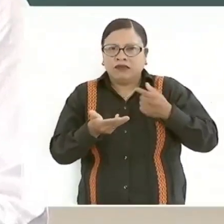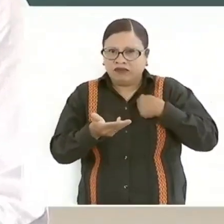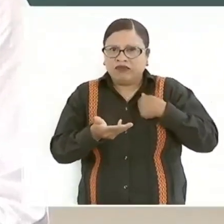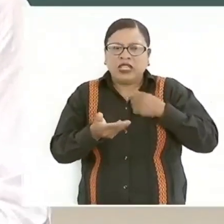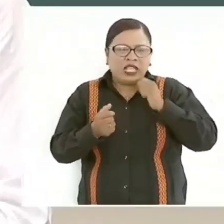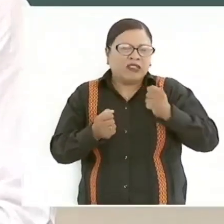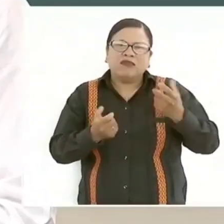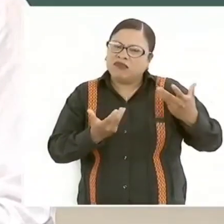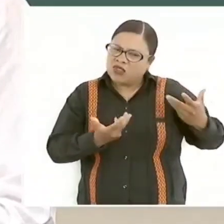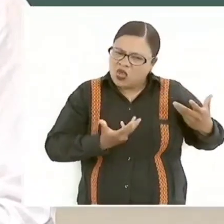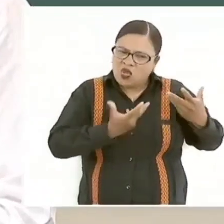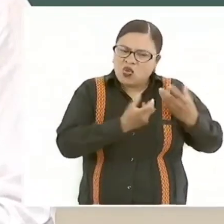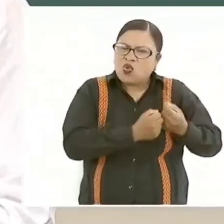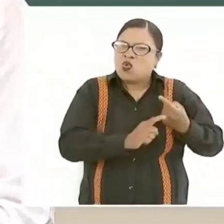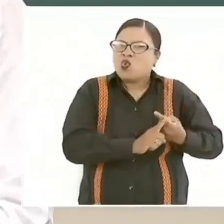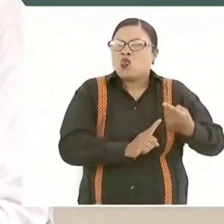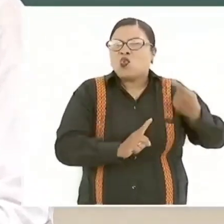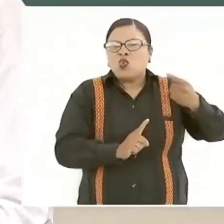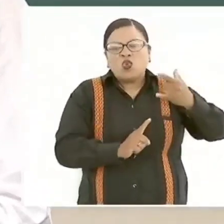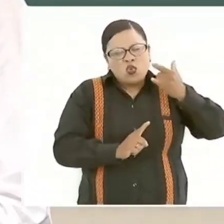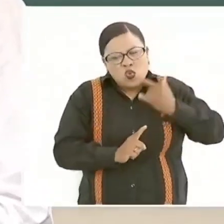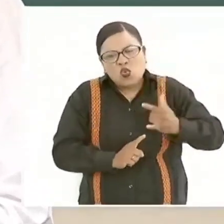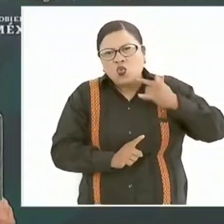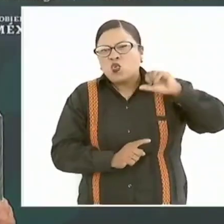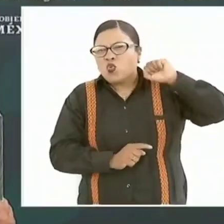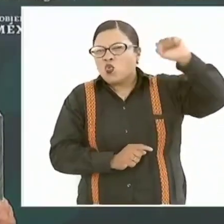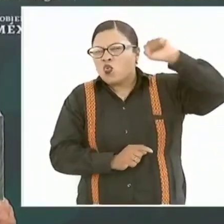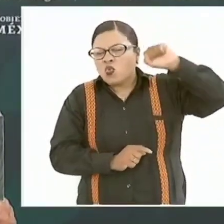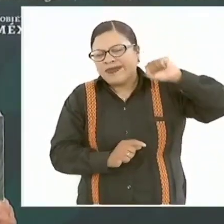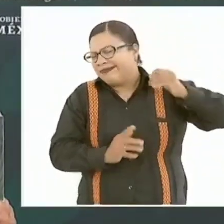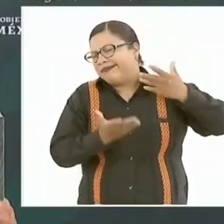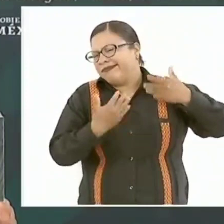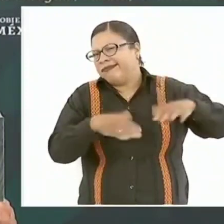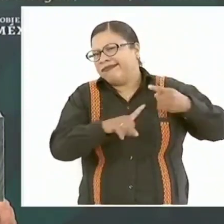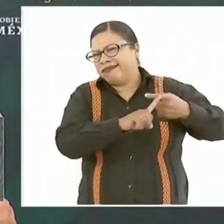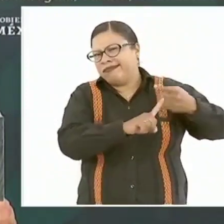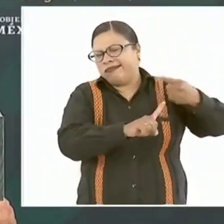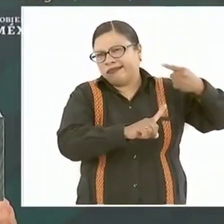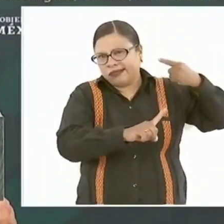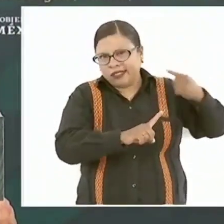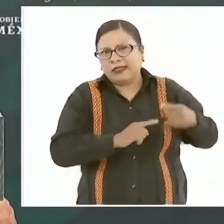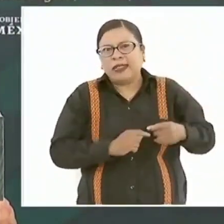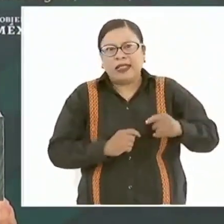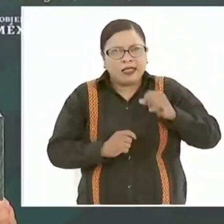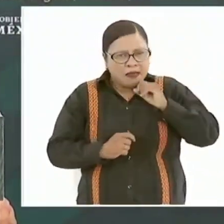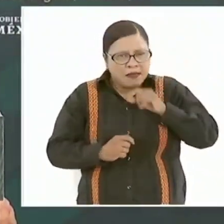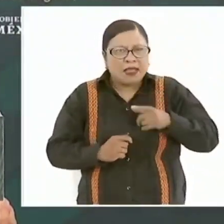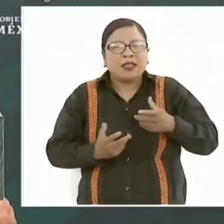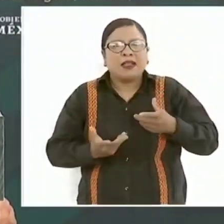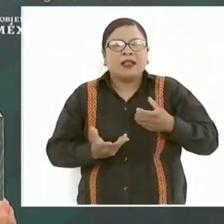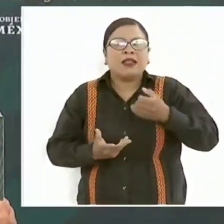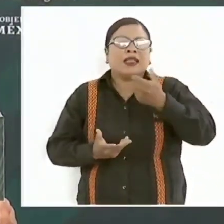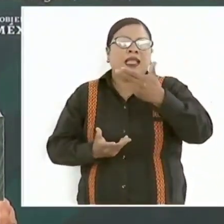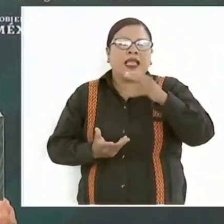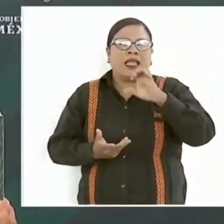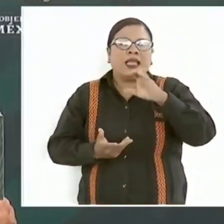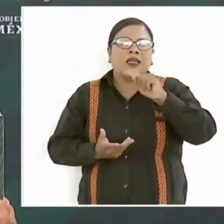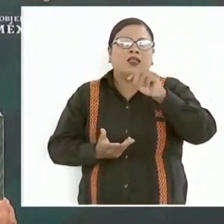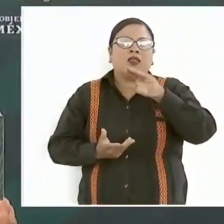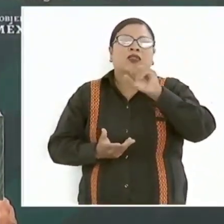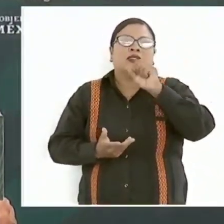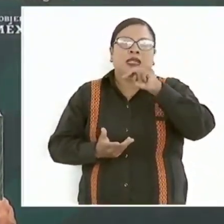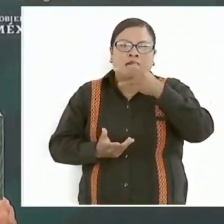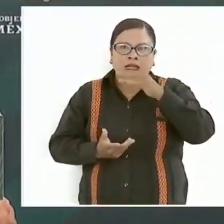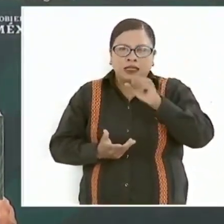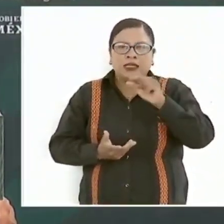sido compañeros de lucha de muchos años. Así como le mando un saludo a Héctor Sánchez, a